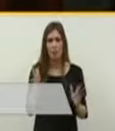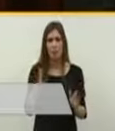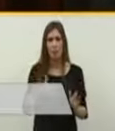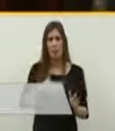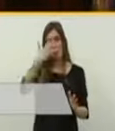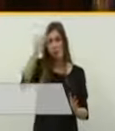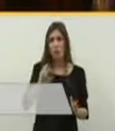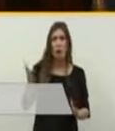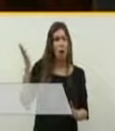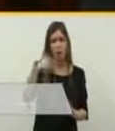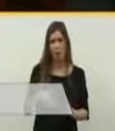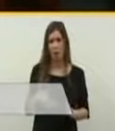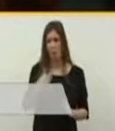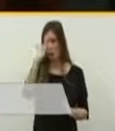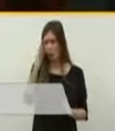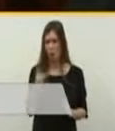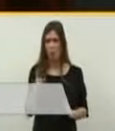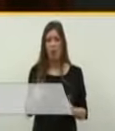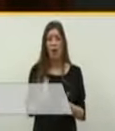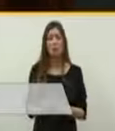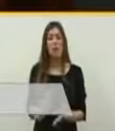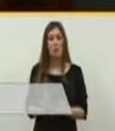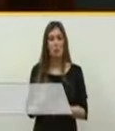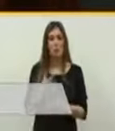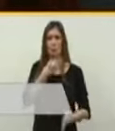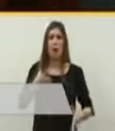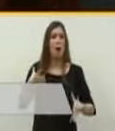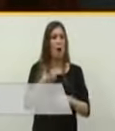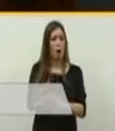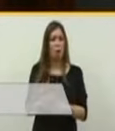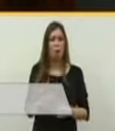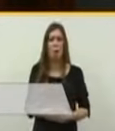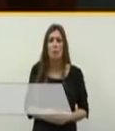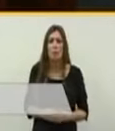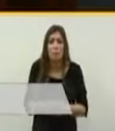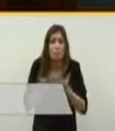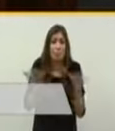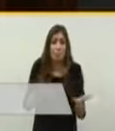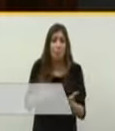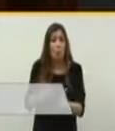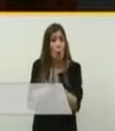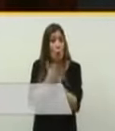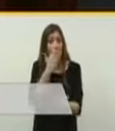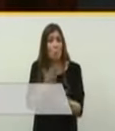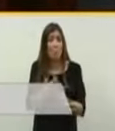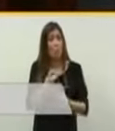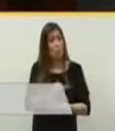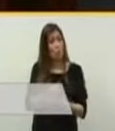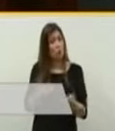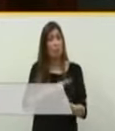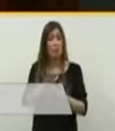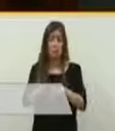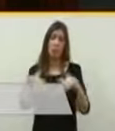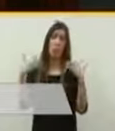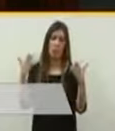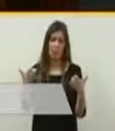y el ruido ahoga el argumento. Y por lo tanto, le rogaría a sus señorías que no ahogaran